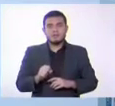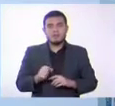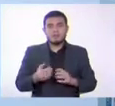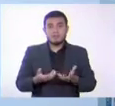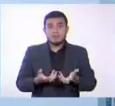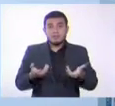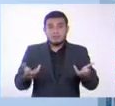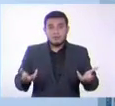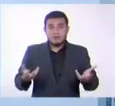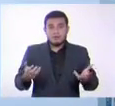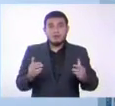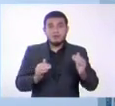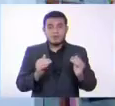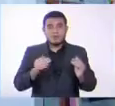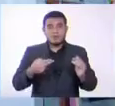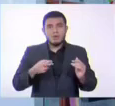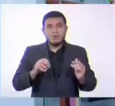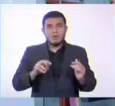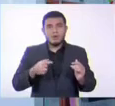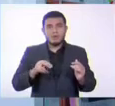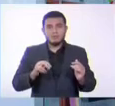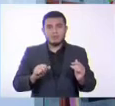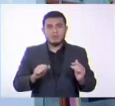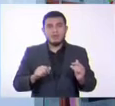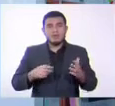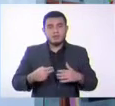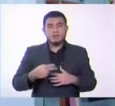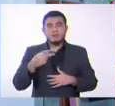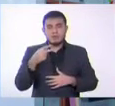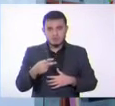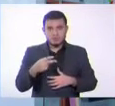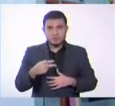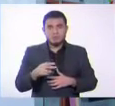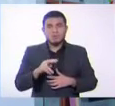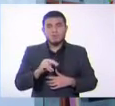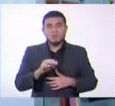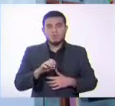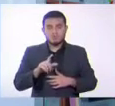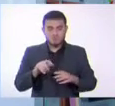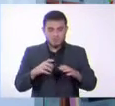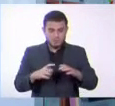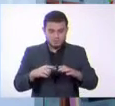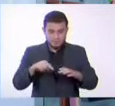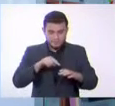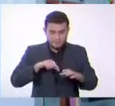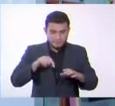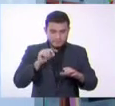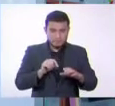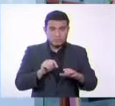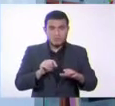forma homogénea entre ambos núcleos.